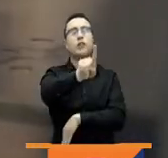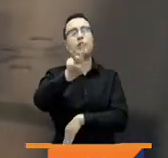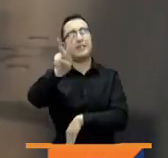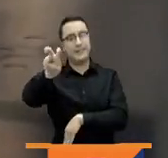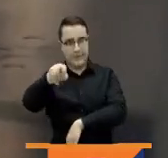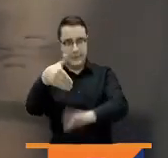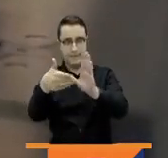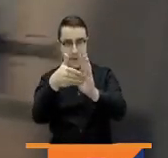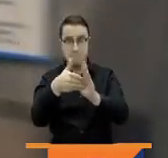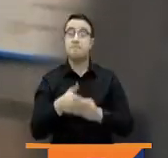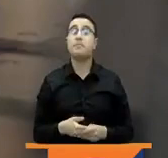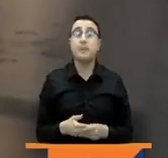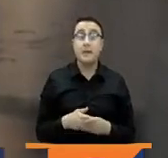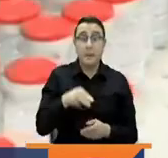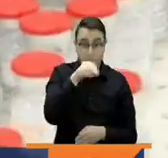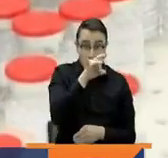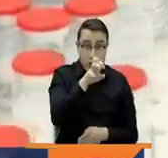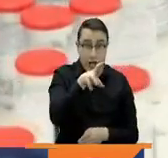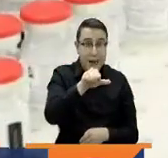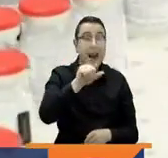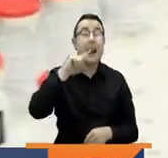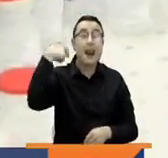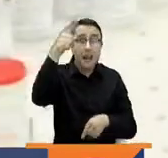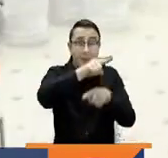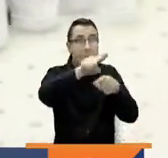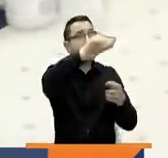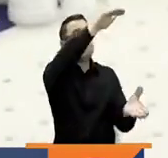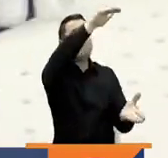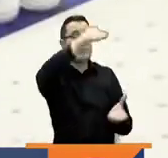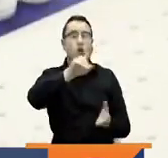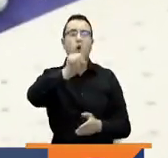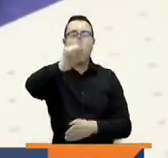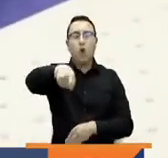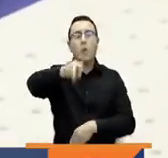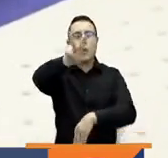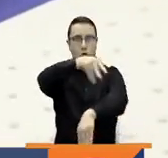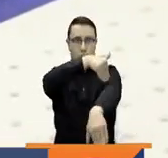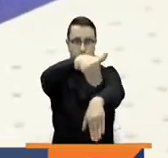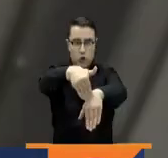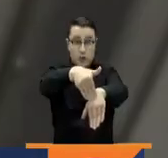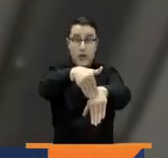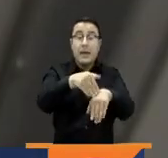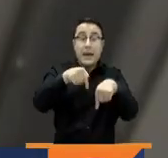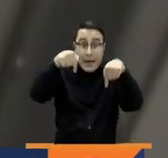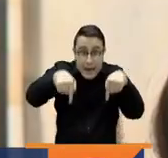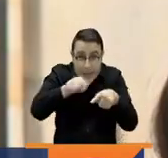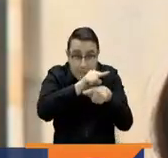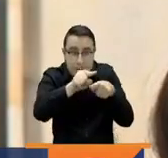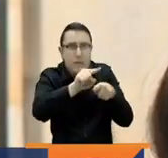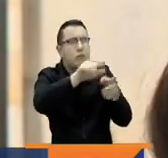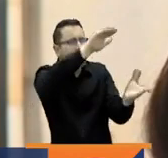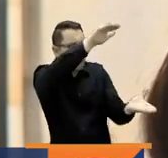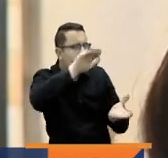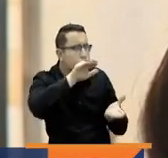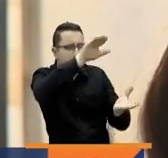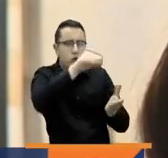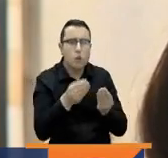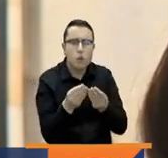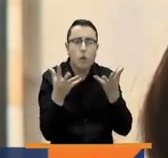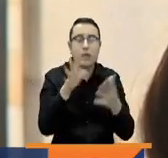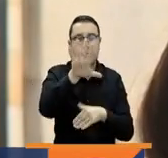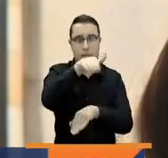Moderna, se espera que la próxima semana llegue 1,2 millones de dosis de las 5 millones que se tienen previstas para este mes. Estamos trabajando para que se